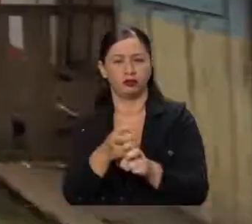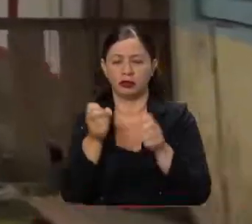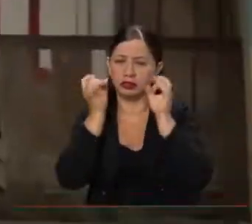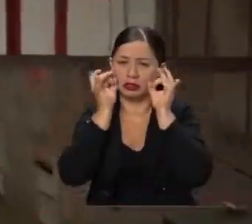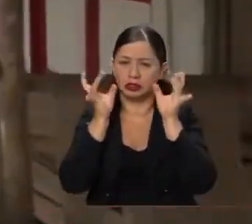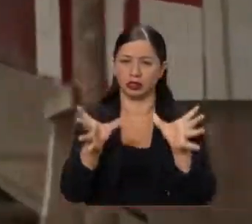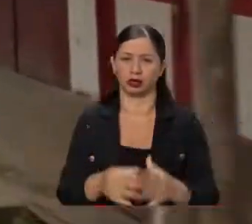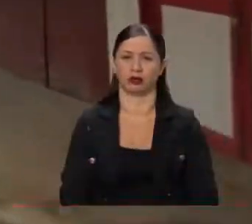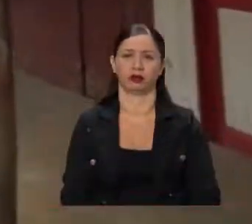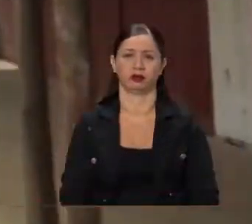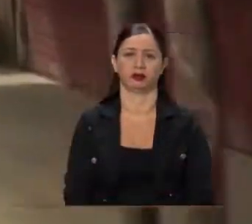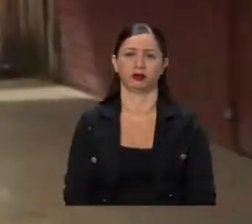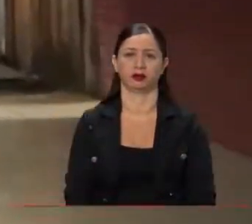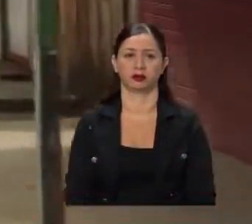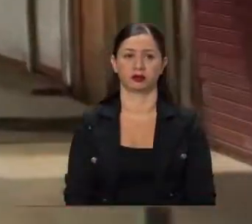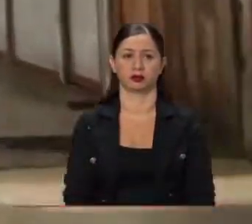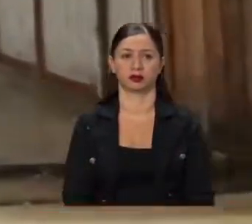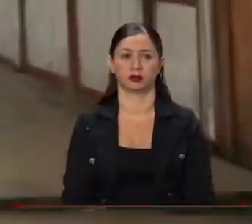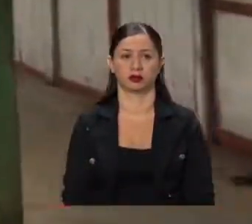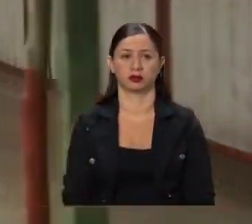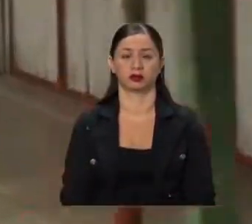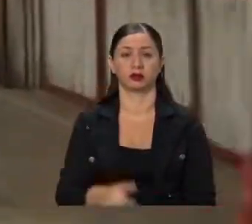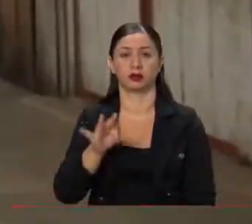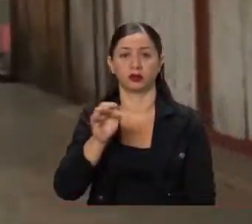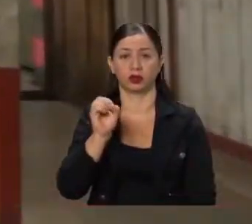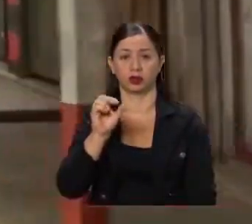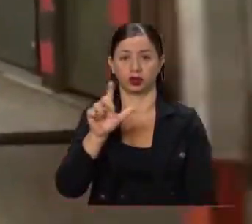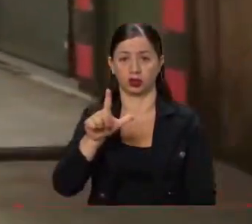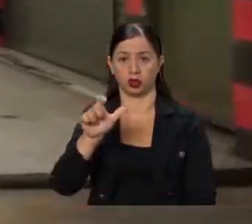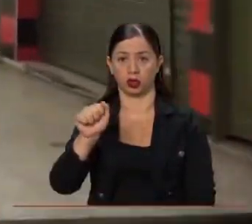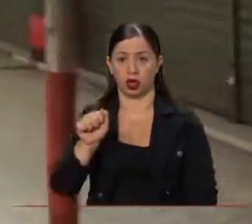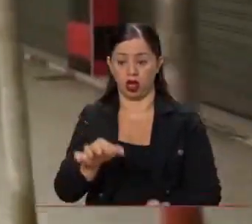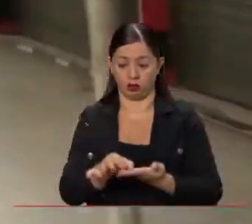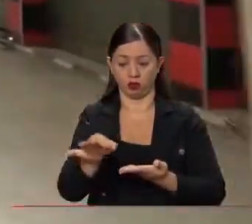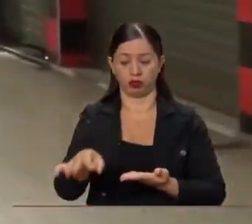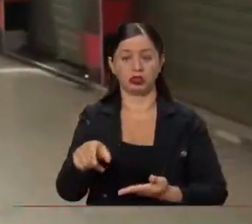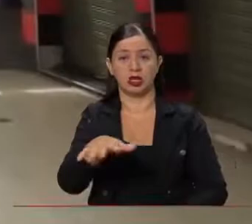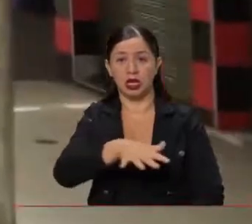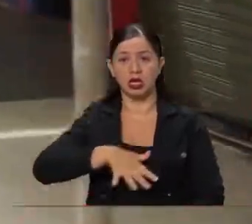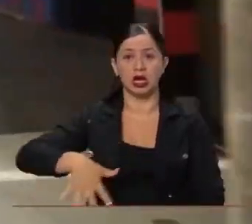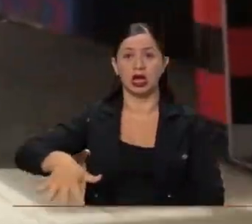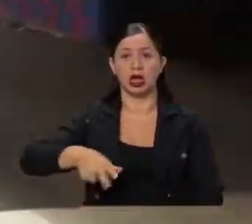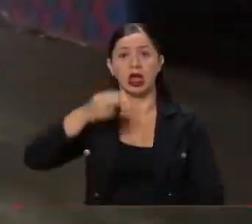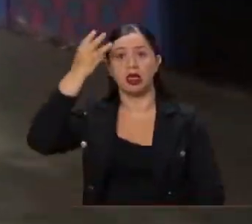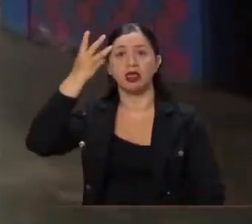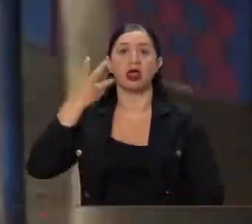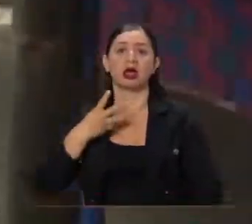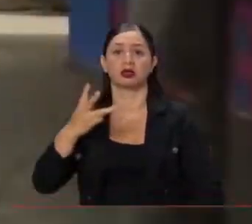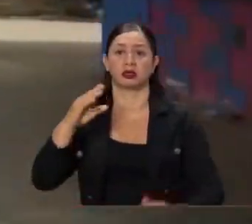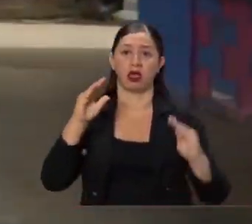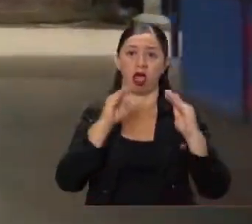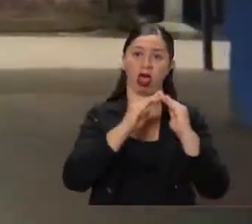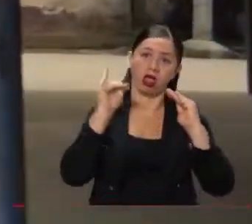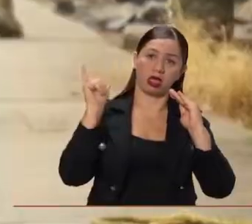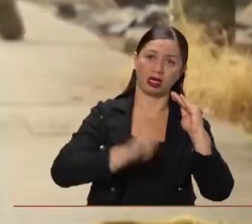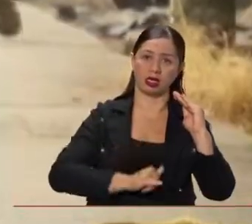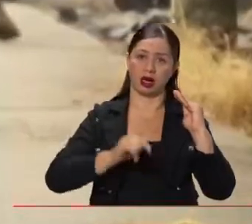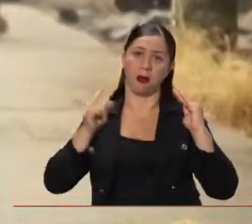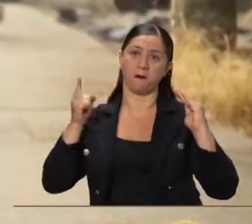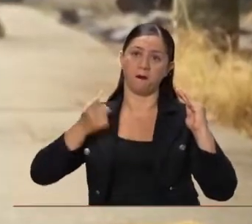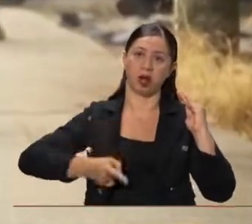momento. El municipio de La Tola está en toque de queda hace 3 días. Se declaró el toque de